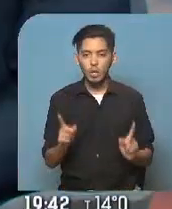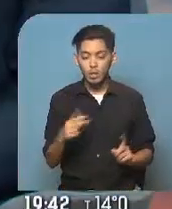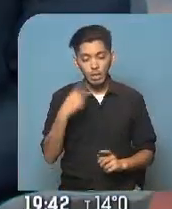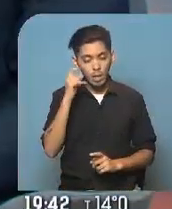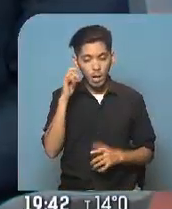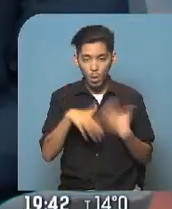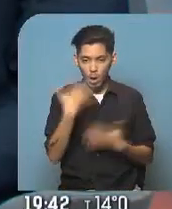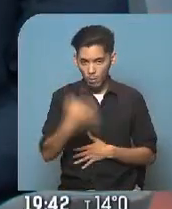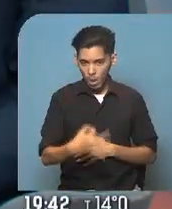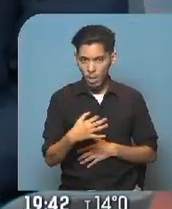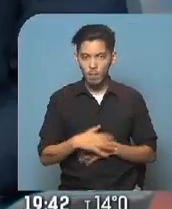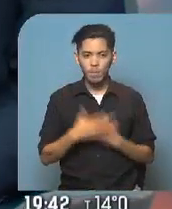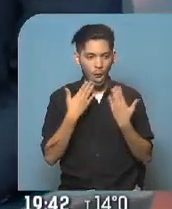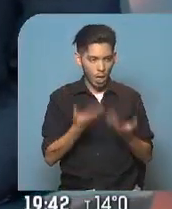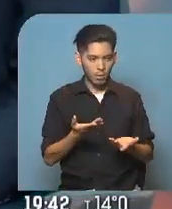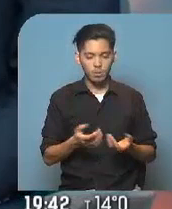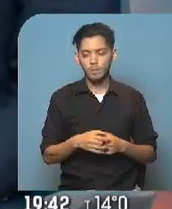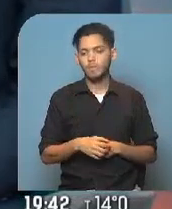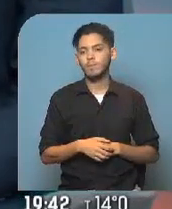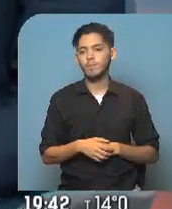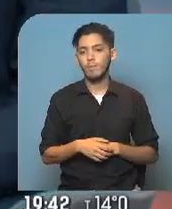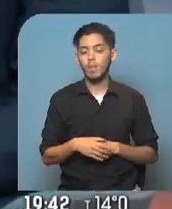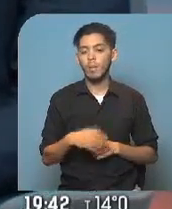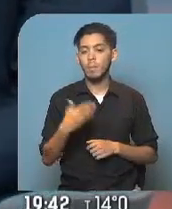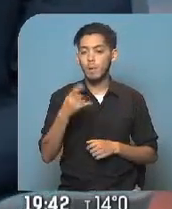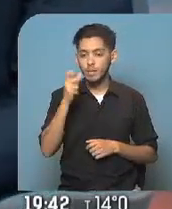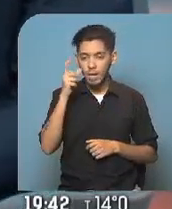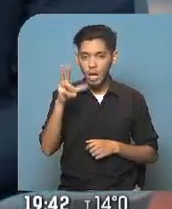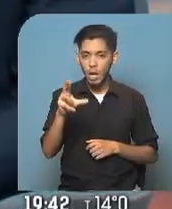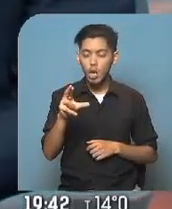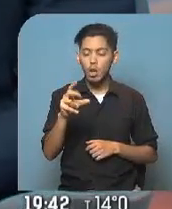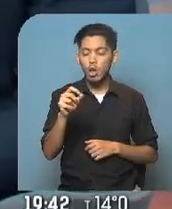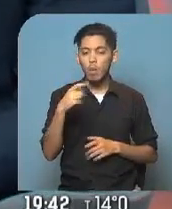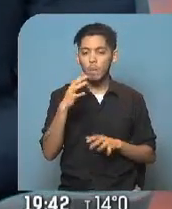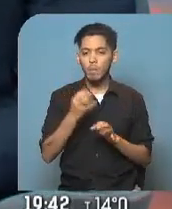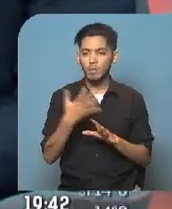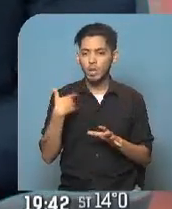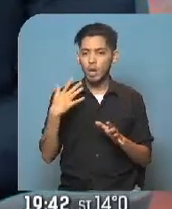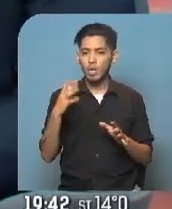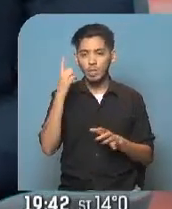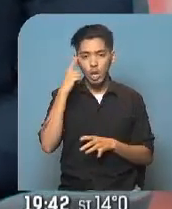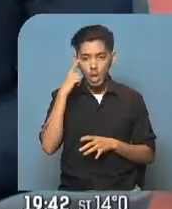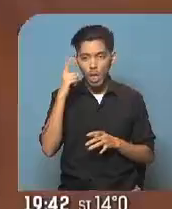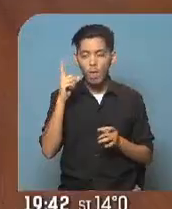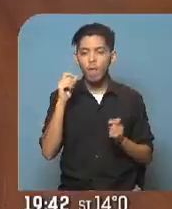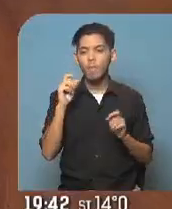muchas gracias por licenciado es especialista en psicología en deportistas de alto rendimiento